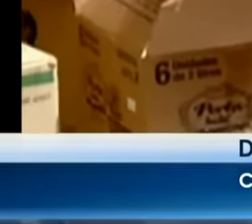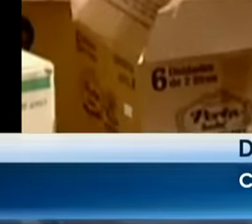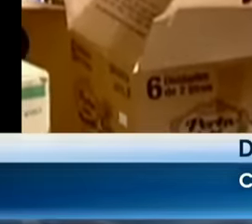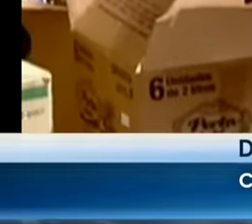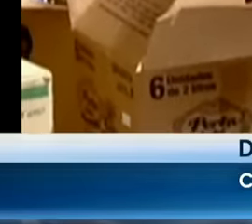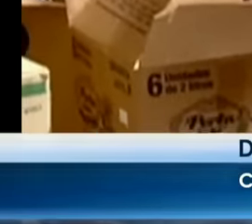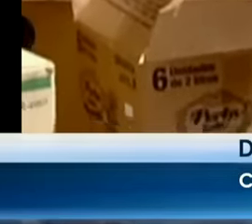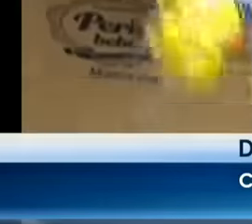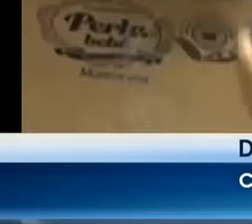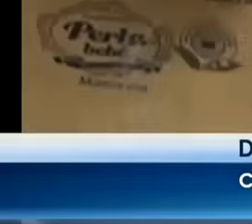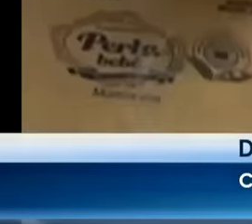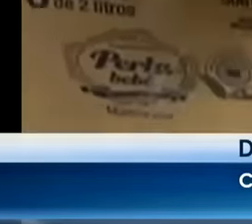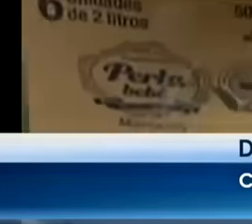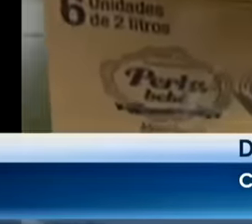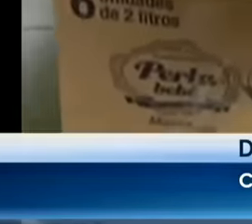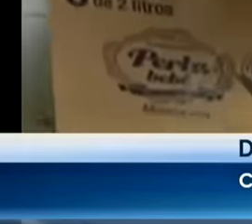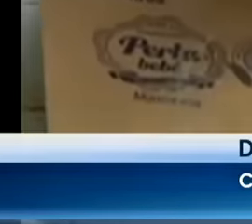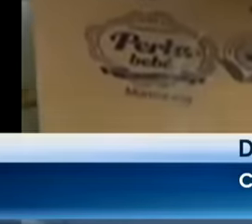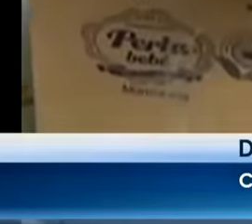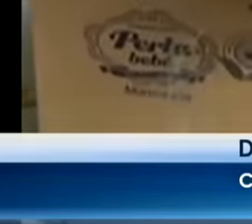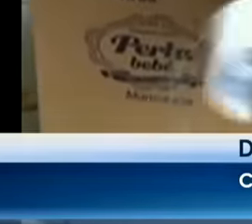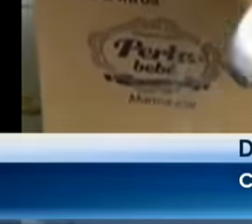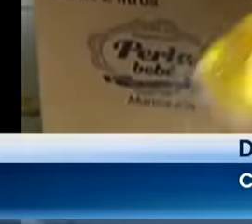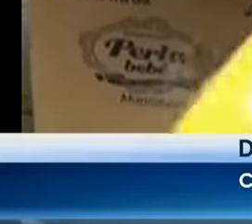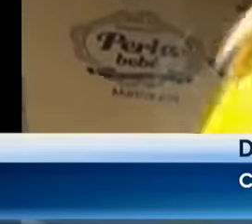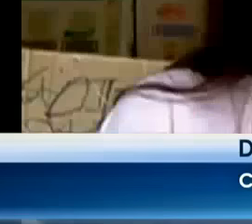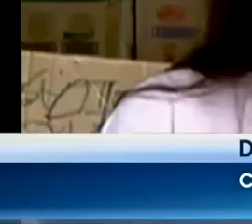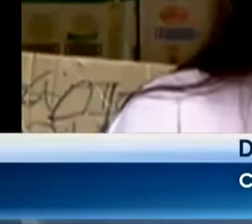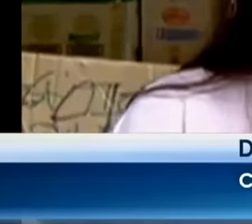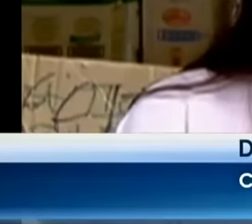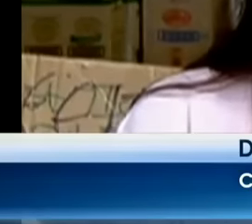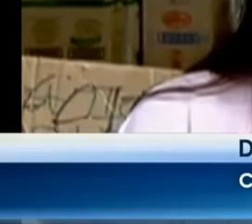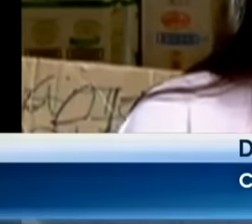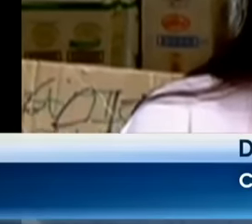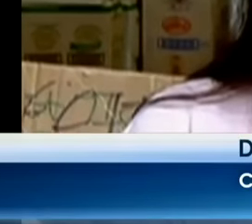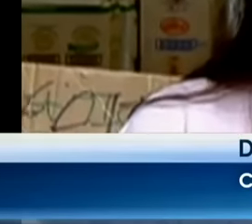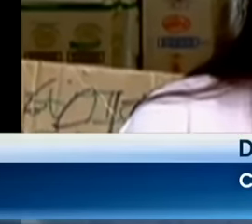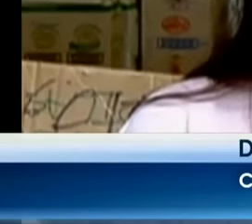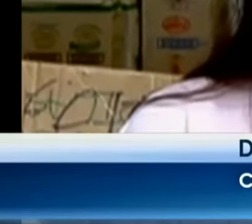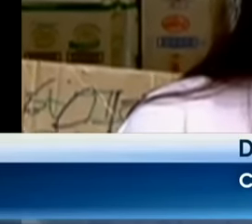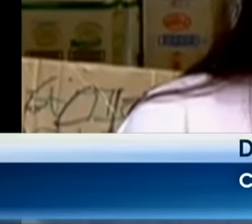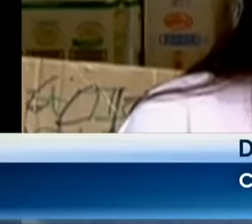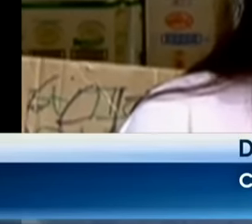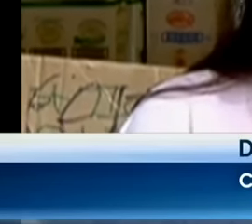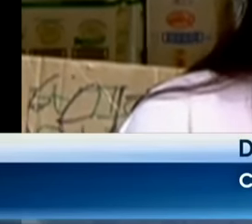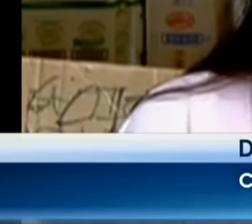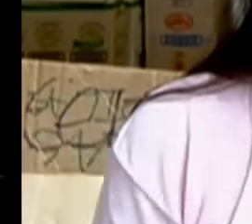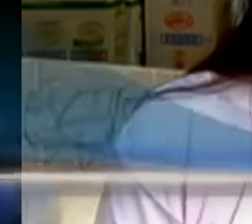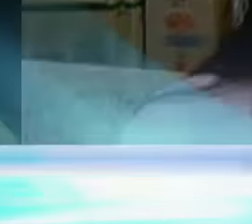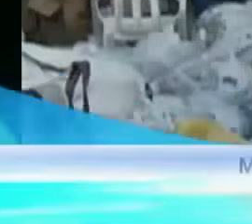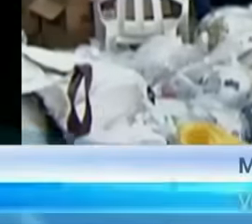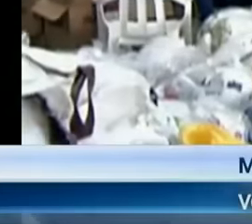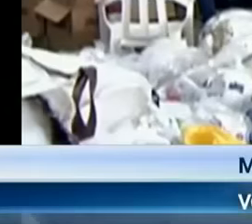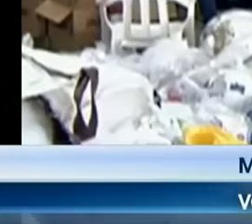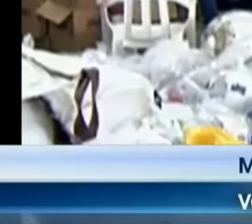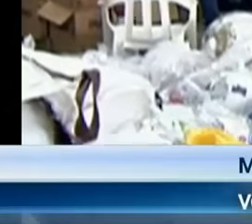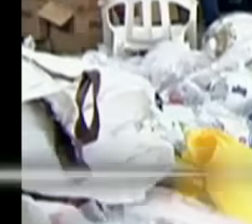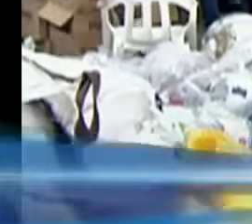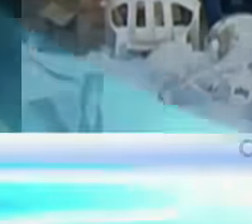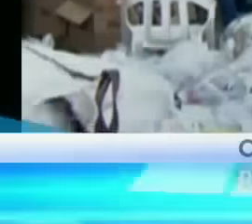tiene 20 años y ha trabajado sin descanso en estos días. Sí, estamos ayudando mucho. La verdad es que Manabí nos necesita.